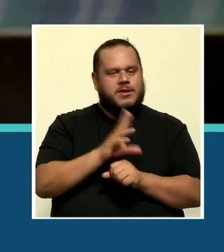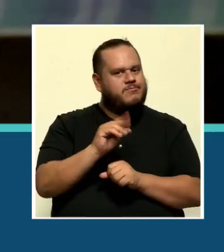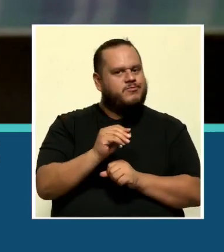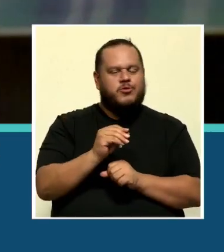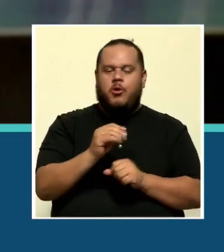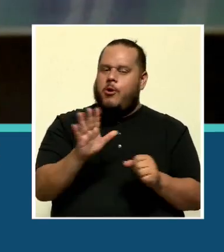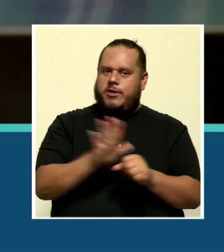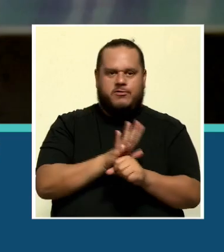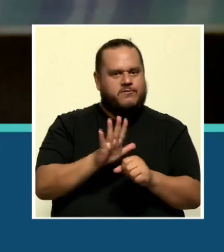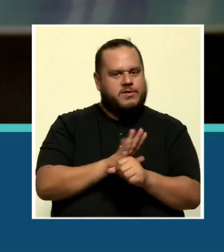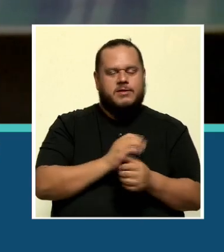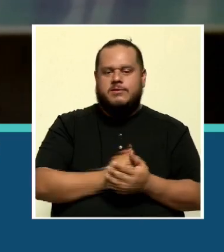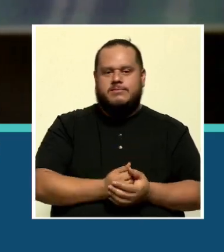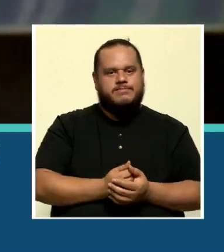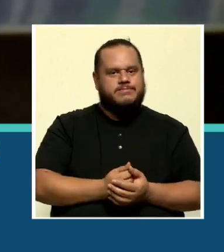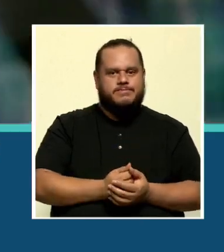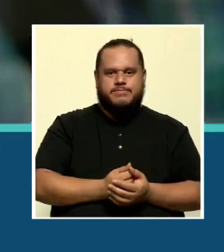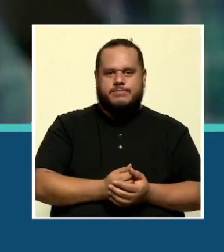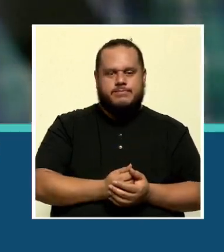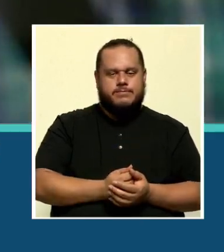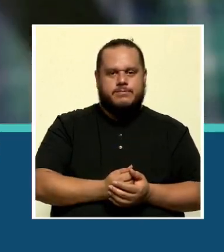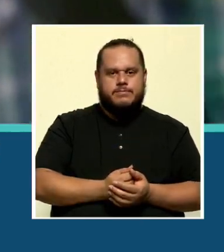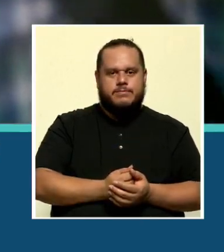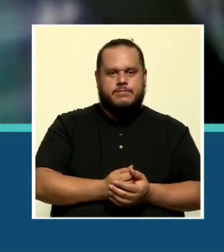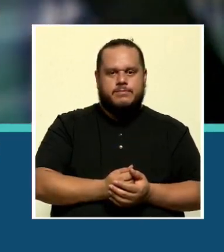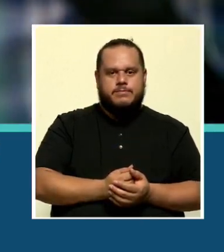es suficiente.